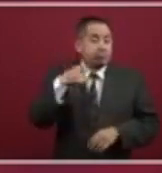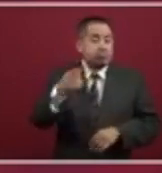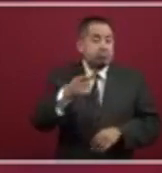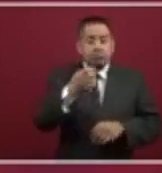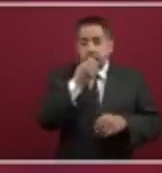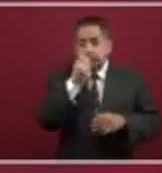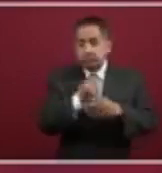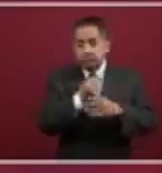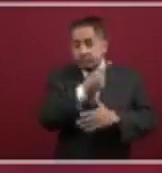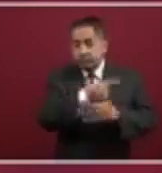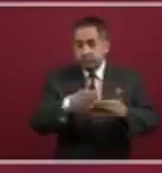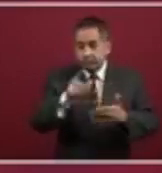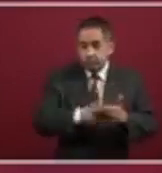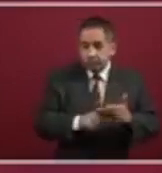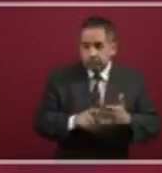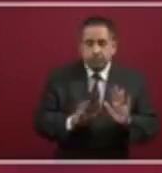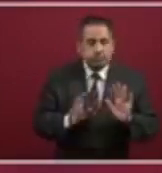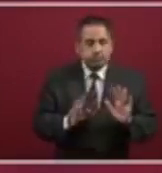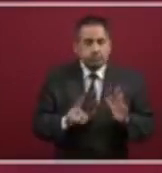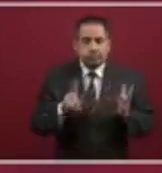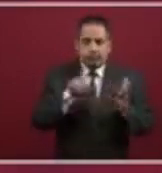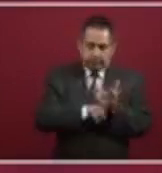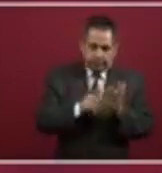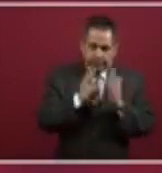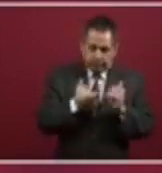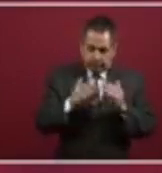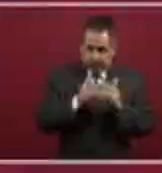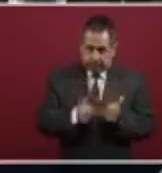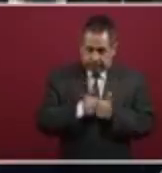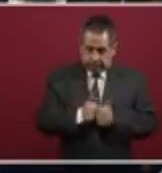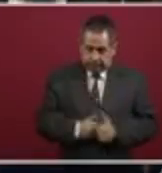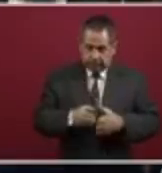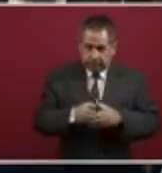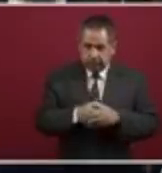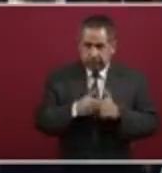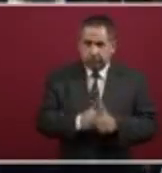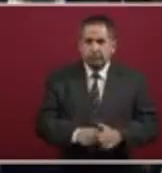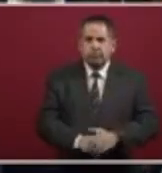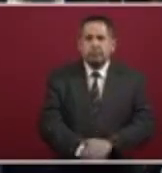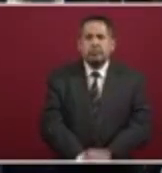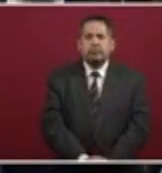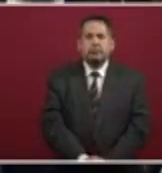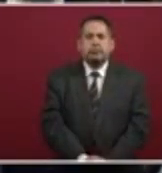que se busca es que permanezcan dentro de interiores las niñas y niños.